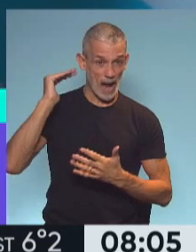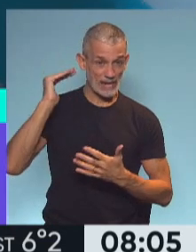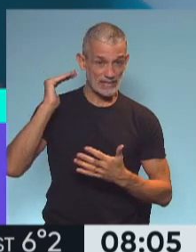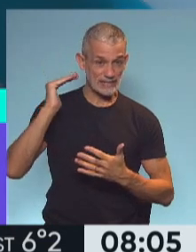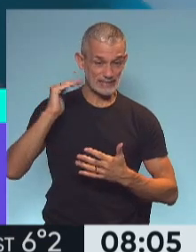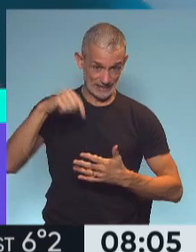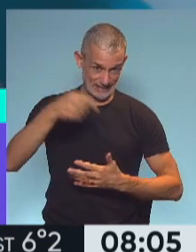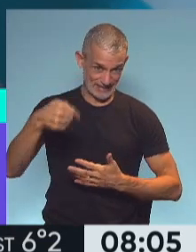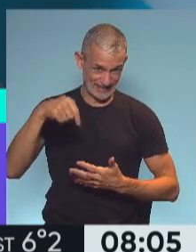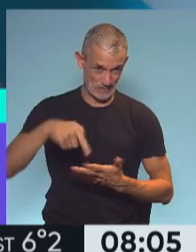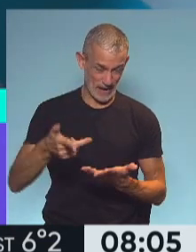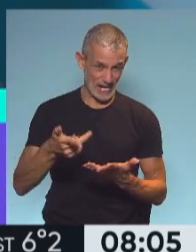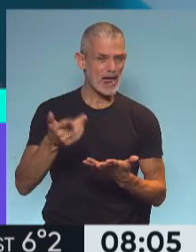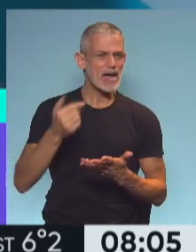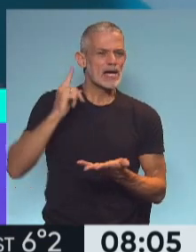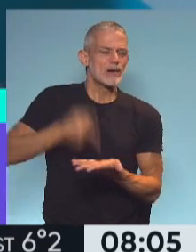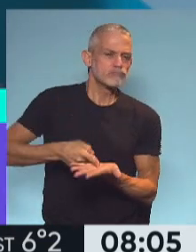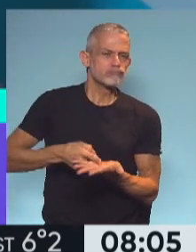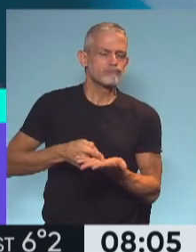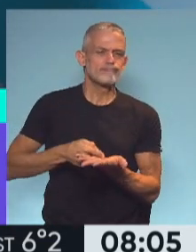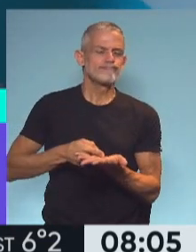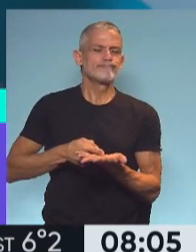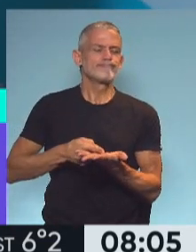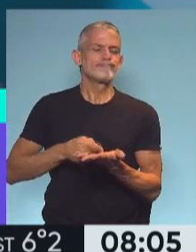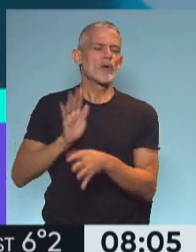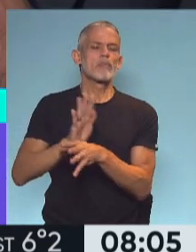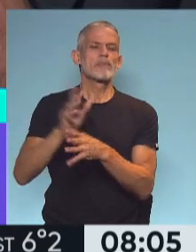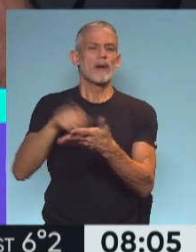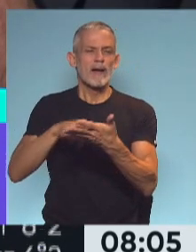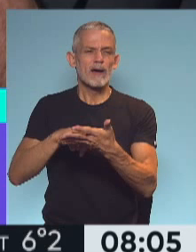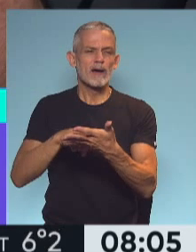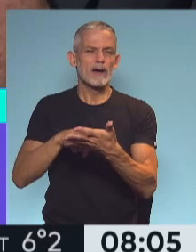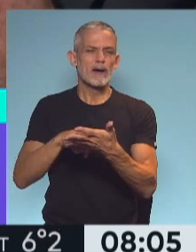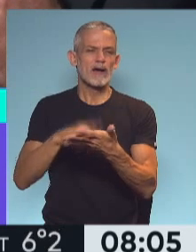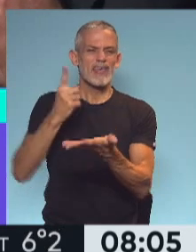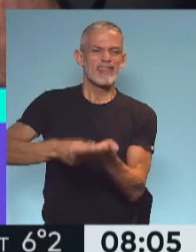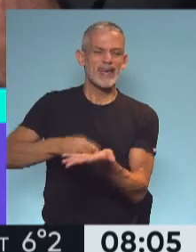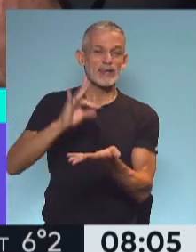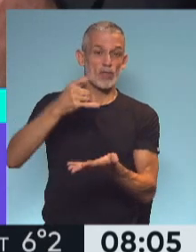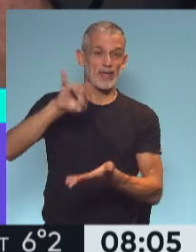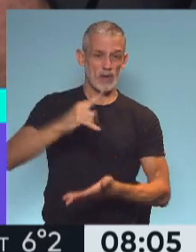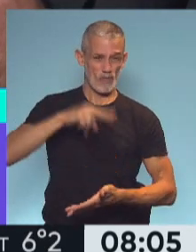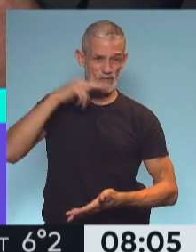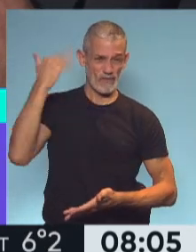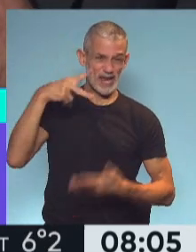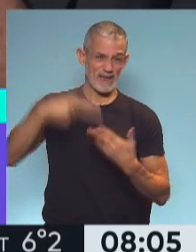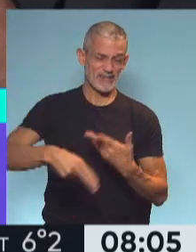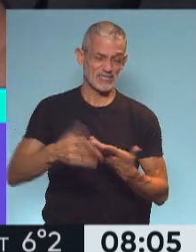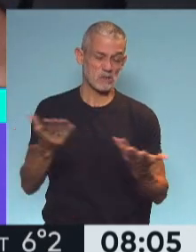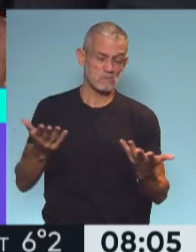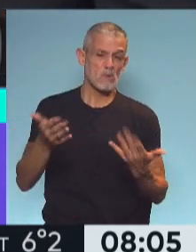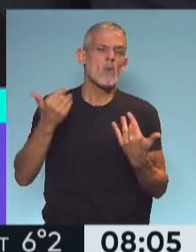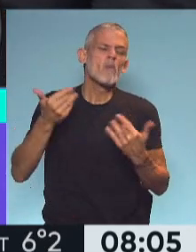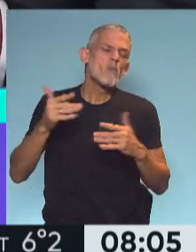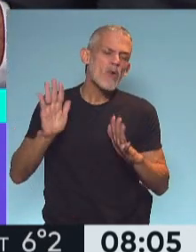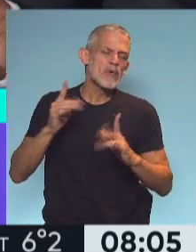esta semana decidió invalidar un DNU que había vencido el viernes pasado. Tranquilamente podrían haber